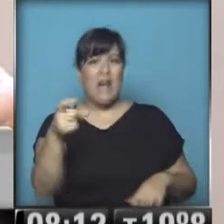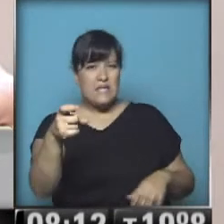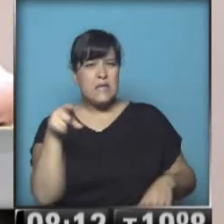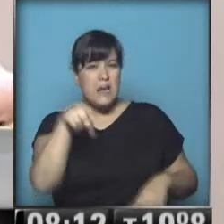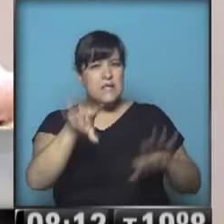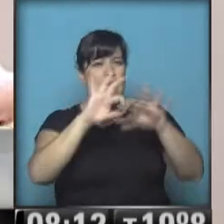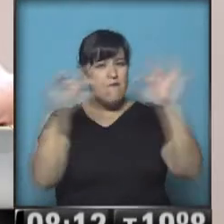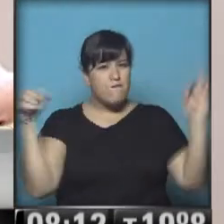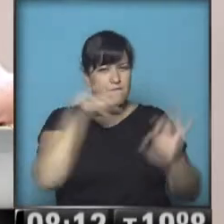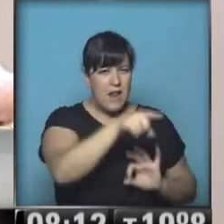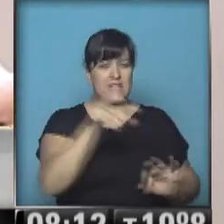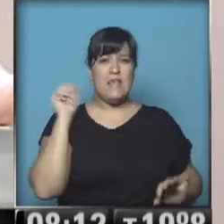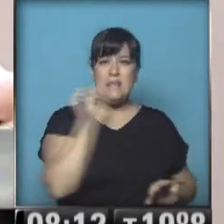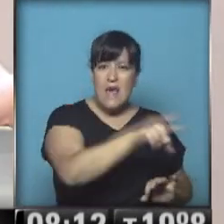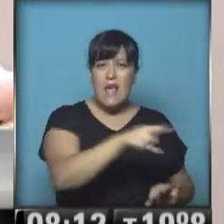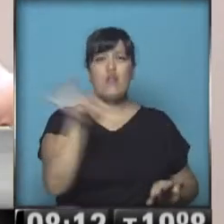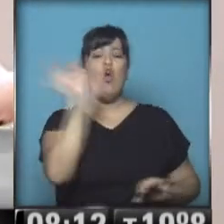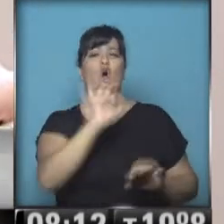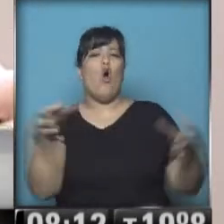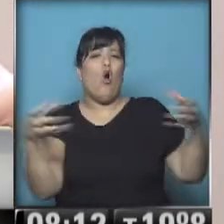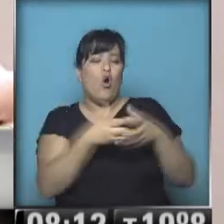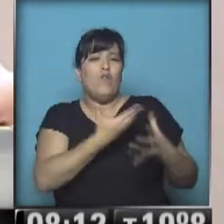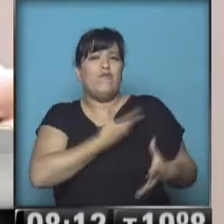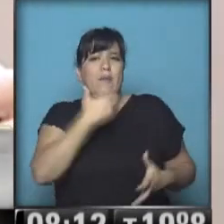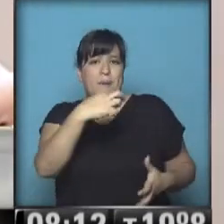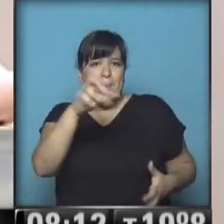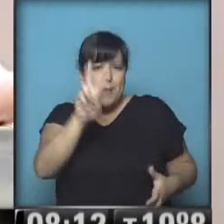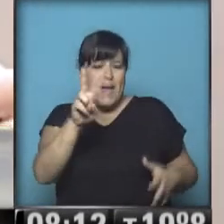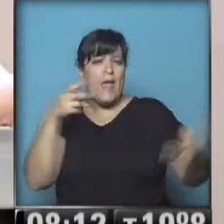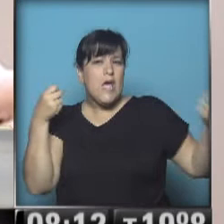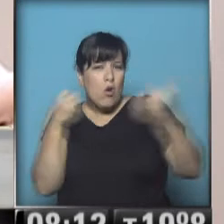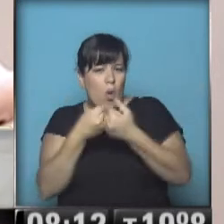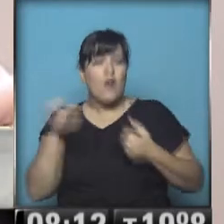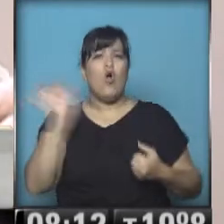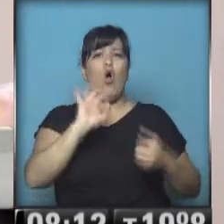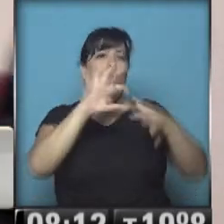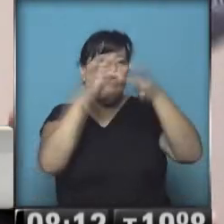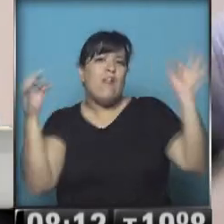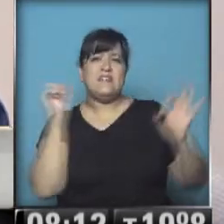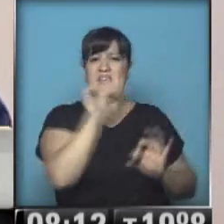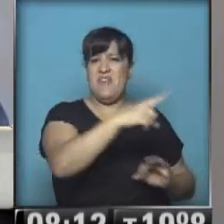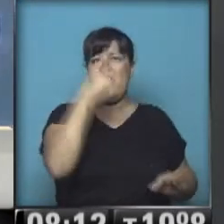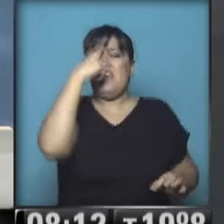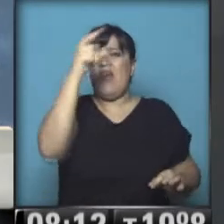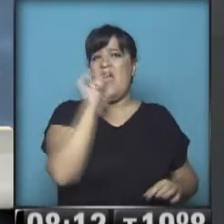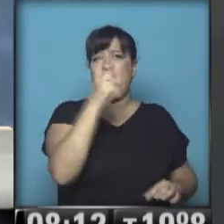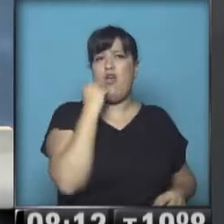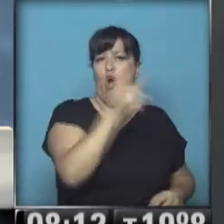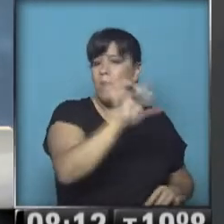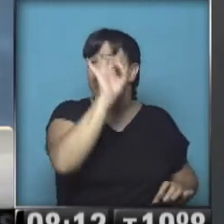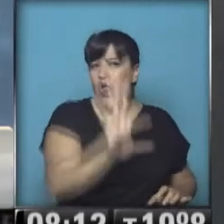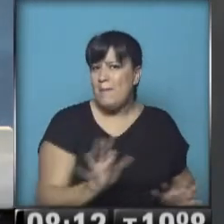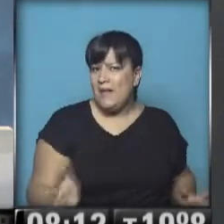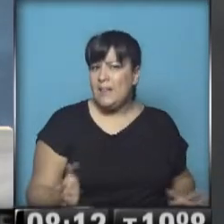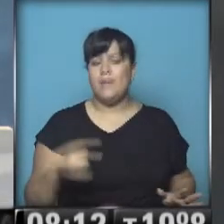pues una idea del frente para victoria o es una frase una idea de freire mire nosotros